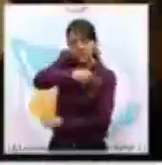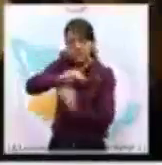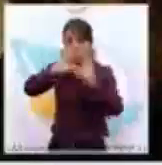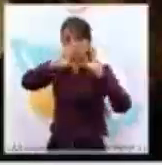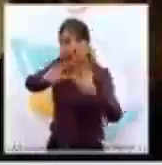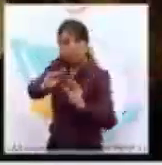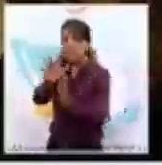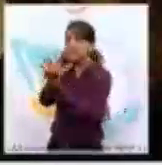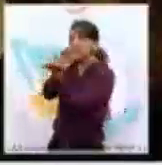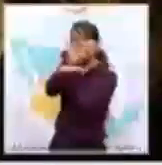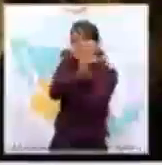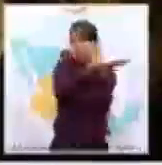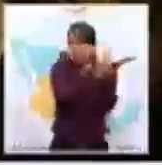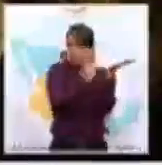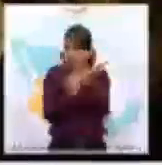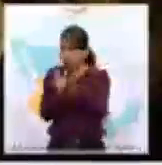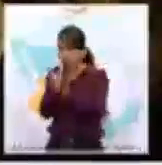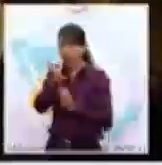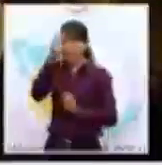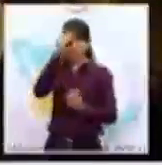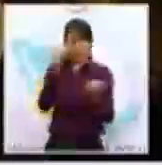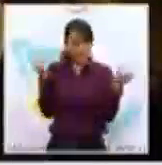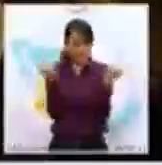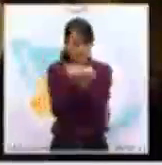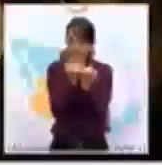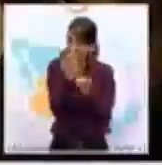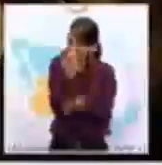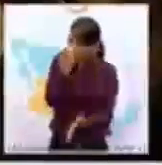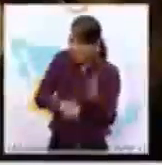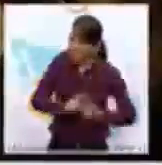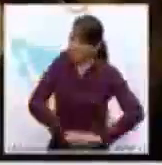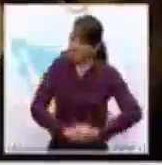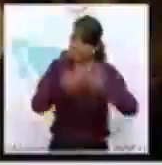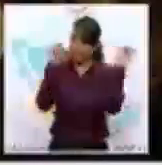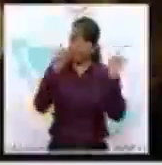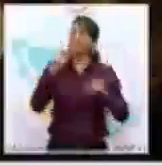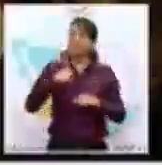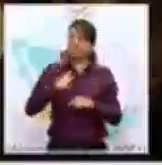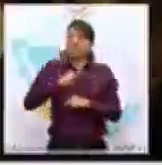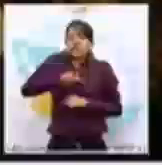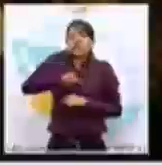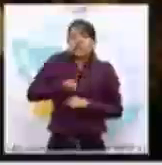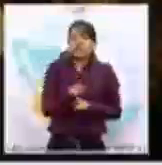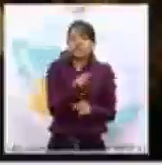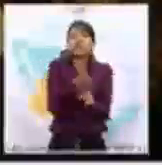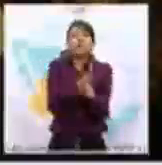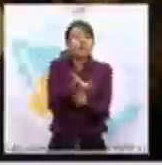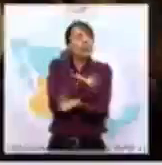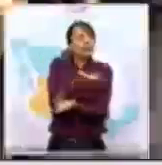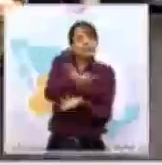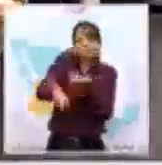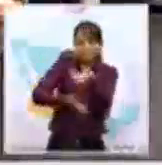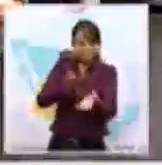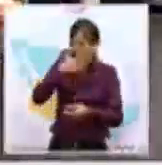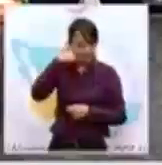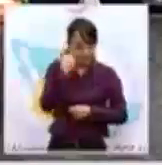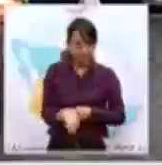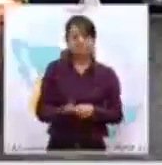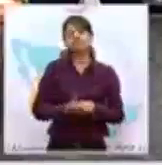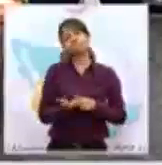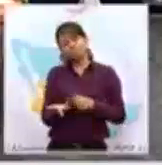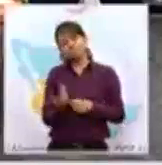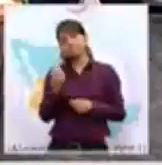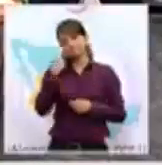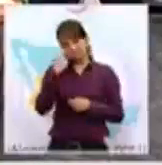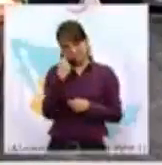que me gustaría dejar aquí reflejado es en el sentido de si lo que estamos haciendo